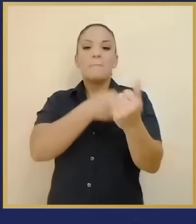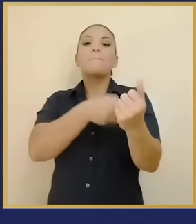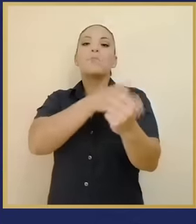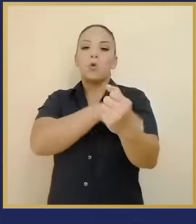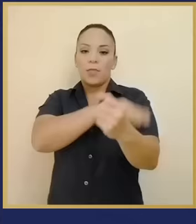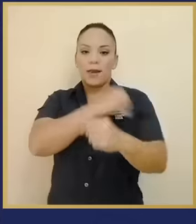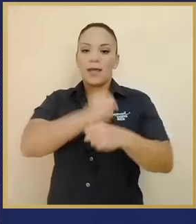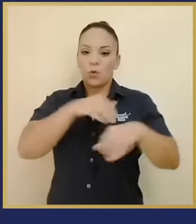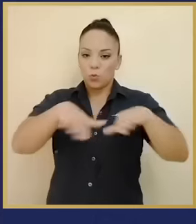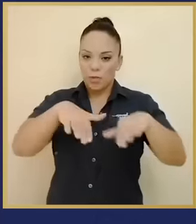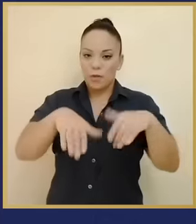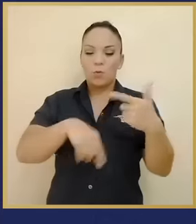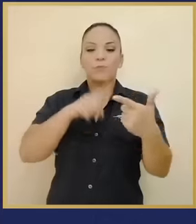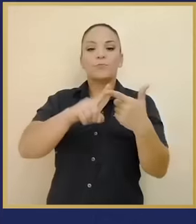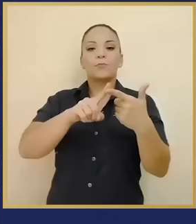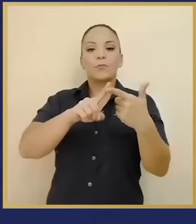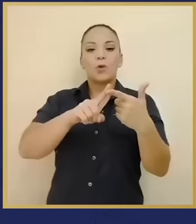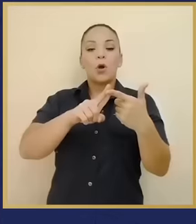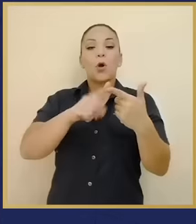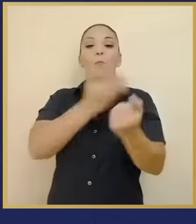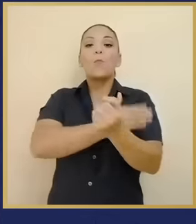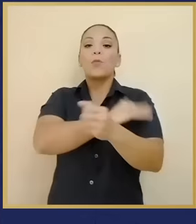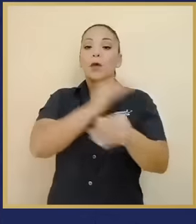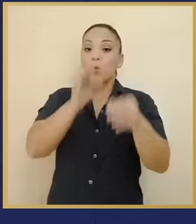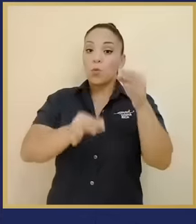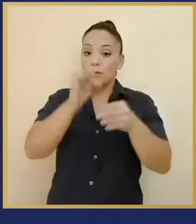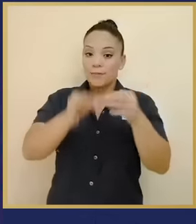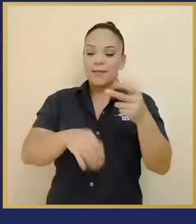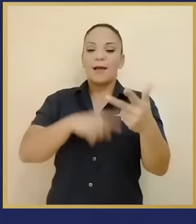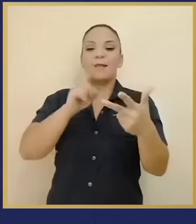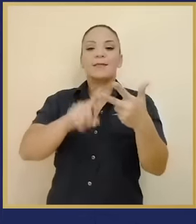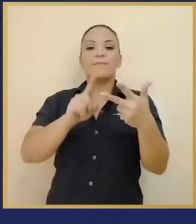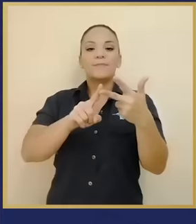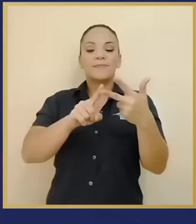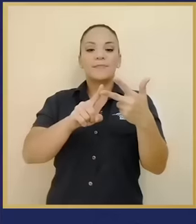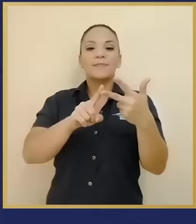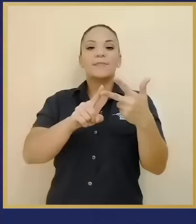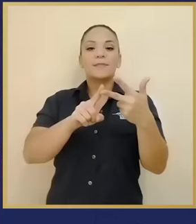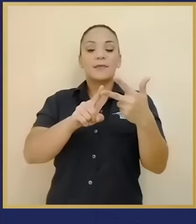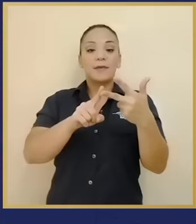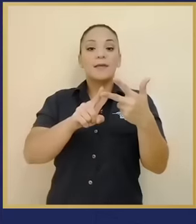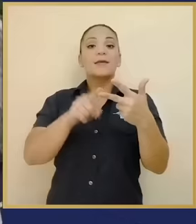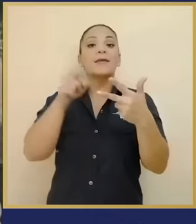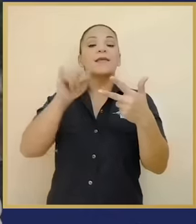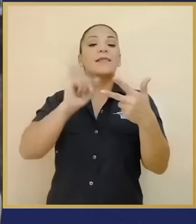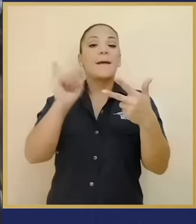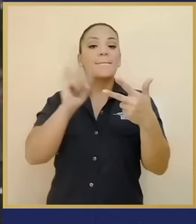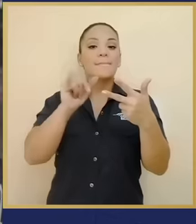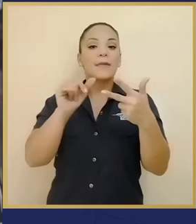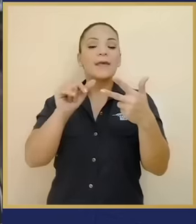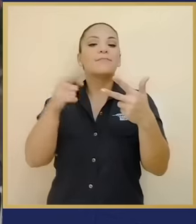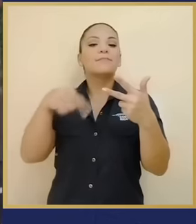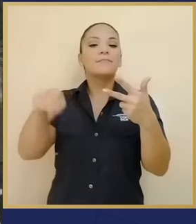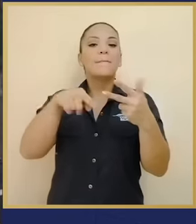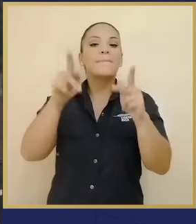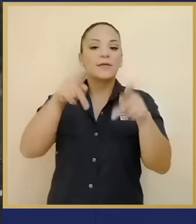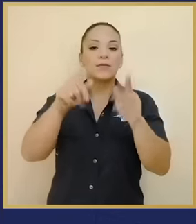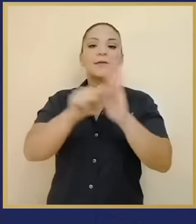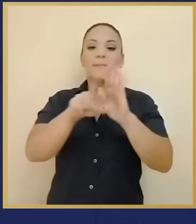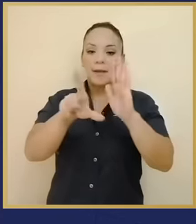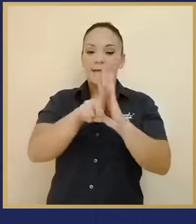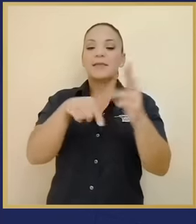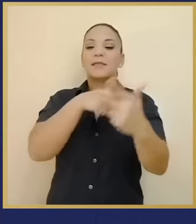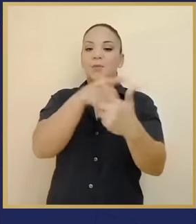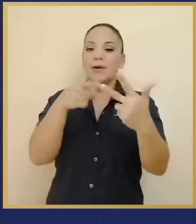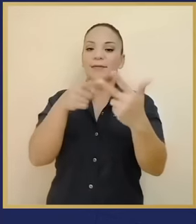Poder Ejecutivo, los colegas del Poder Judicial y los colegas que tienen también responsabilidades importantes en la